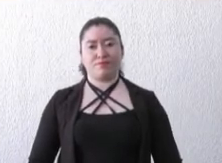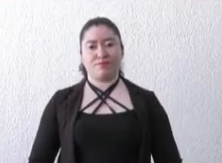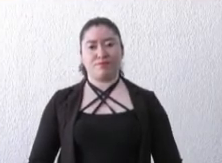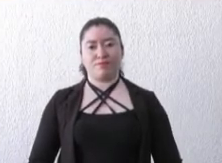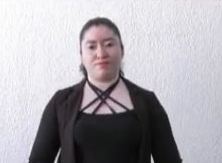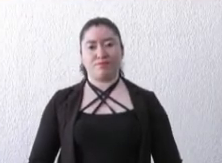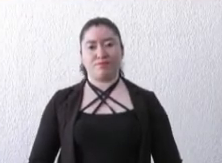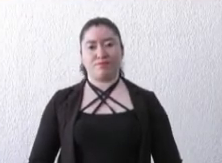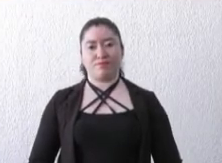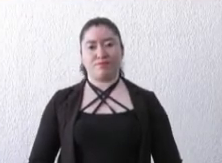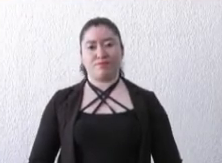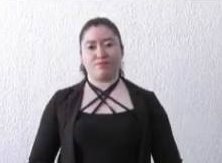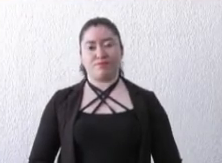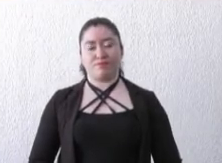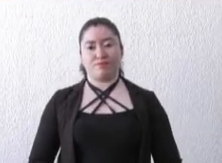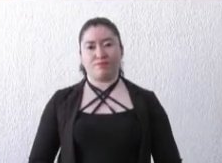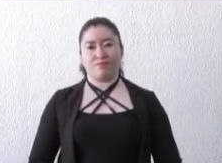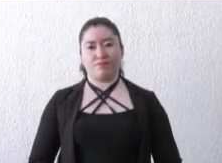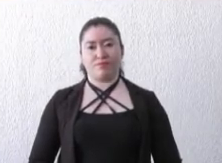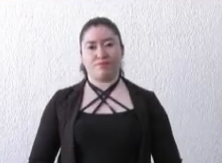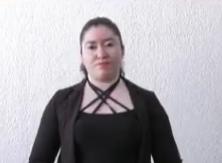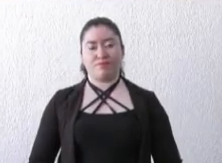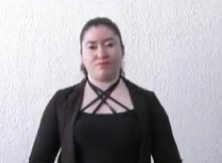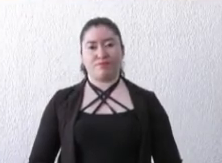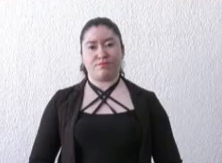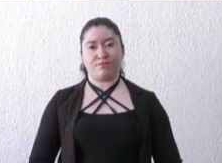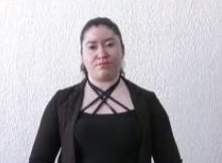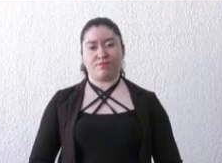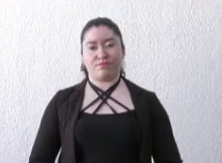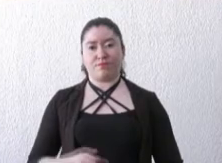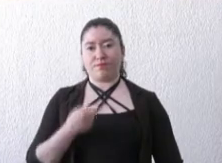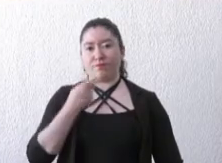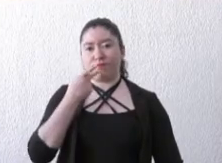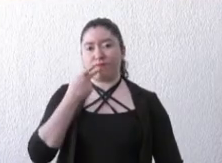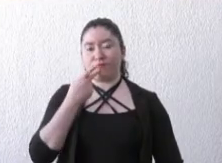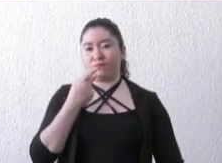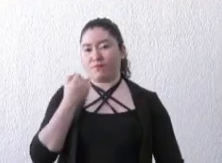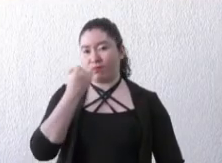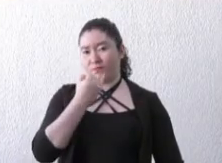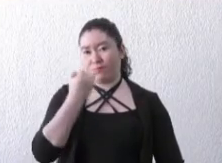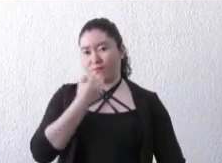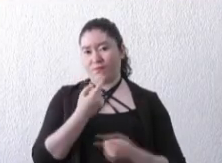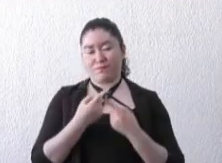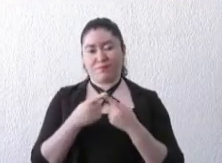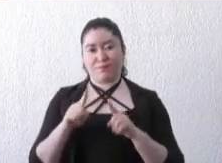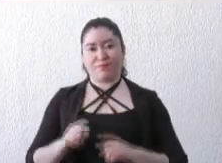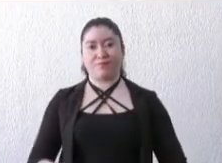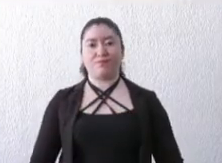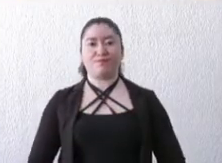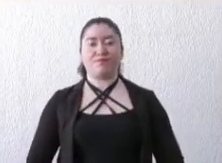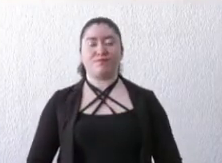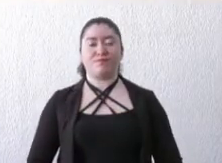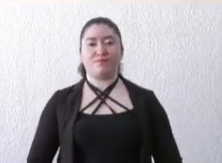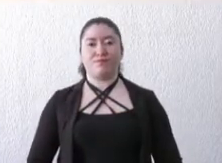Hernández Almerón y Milana Soboleva. Muchísimas gracias.